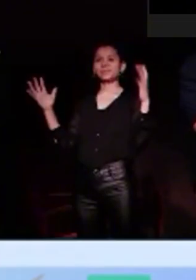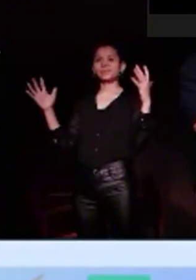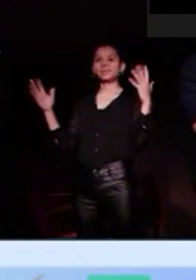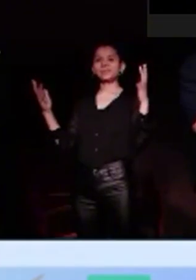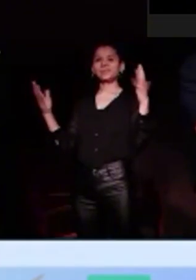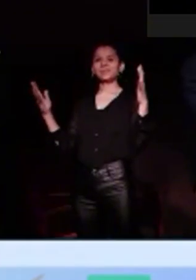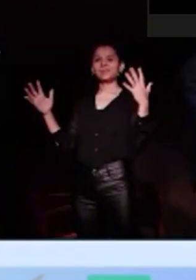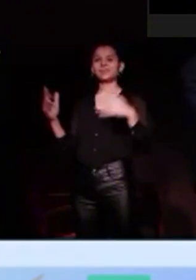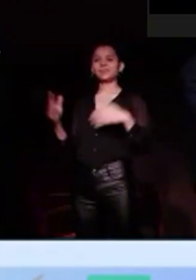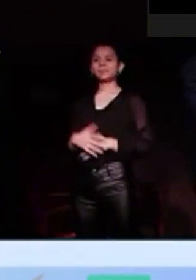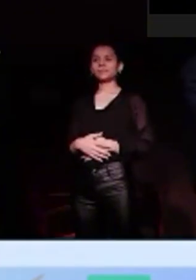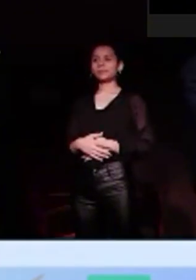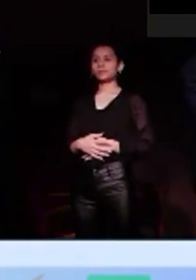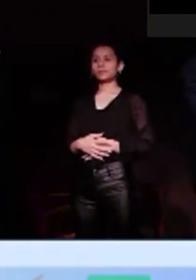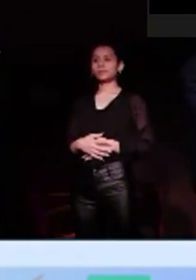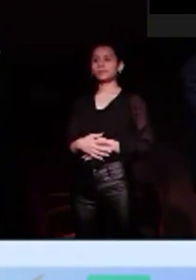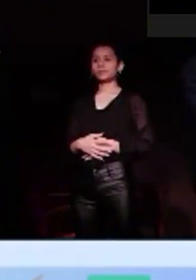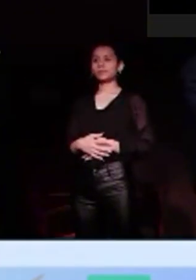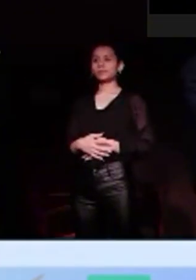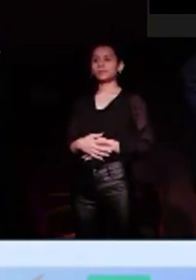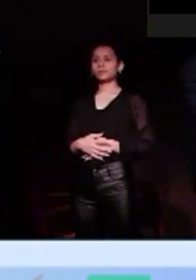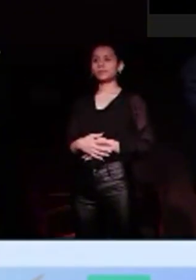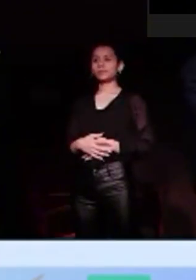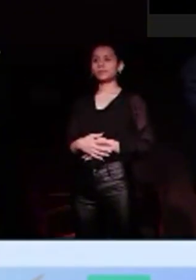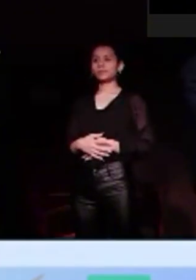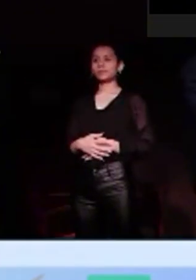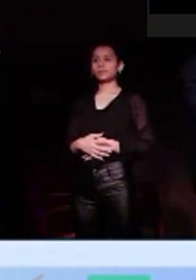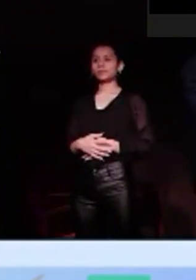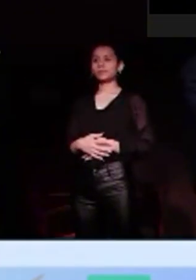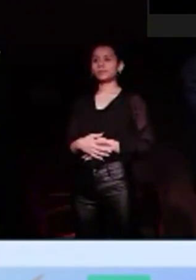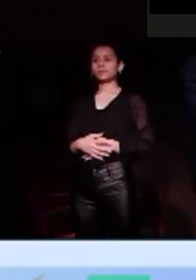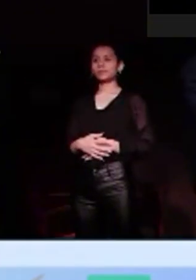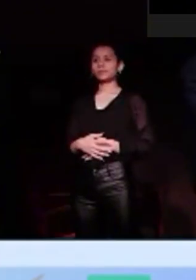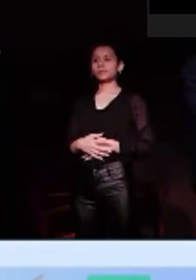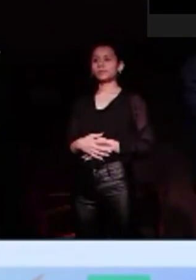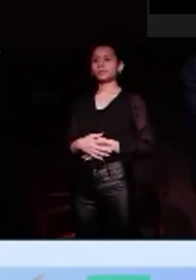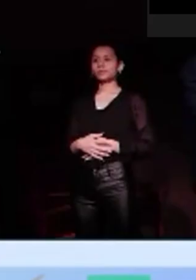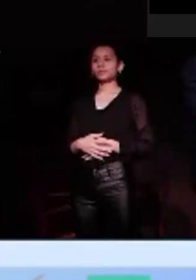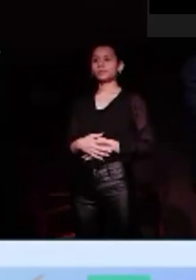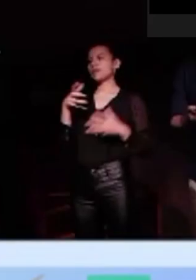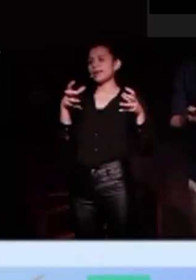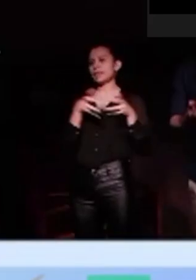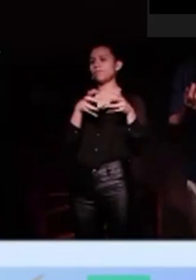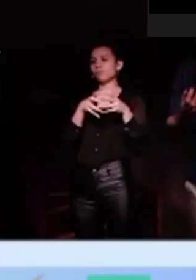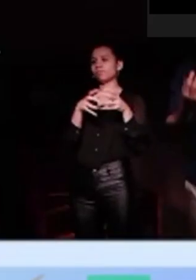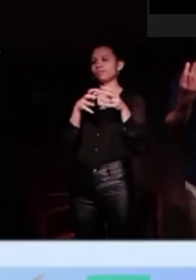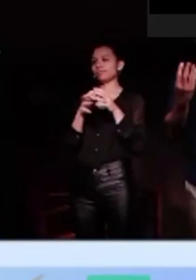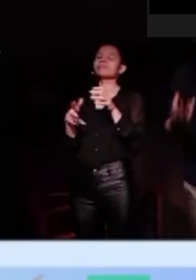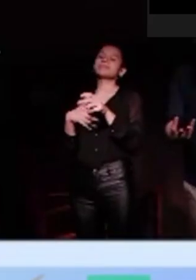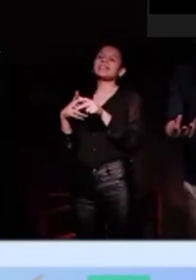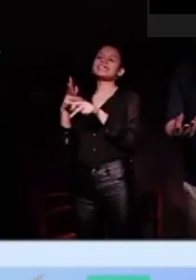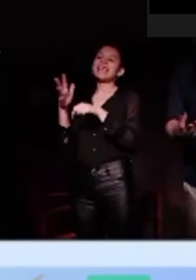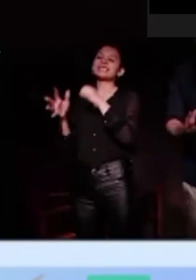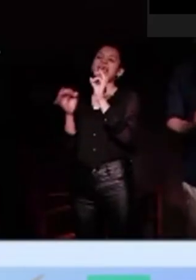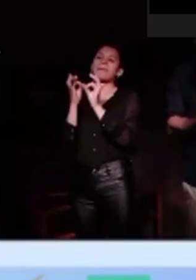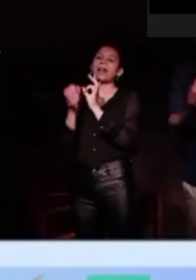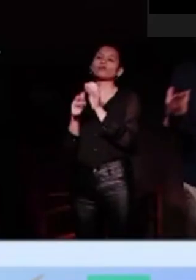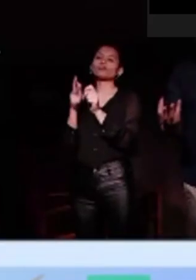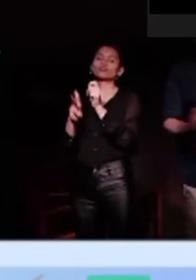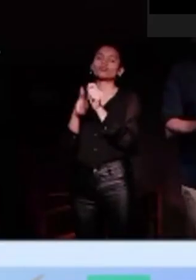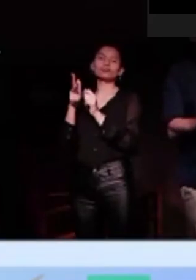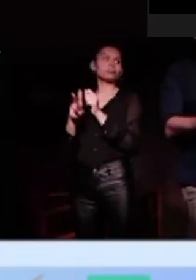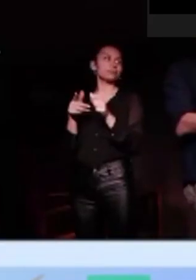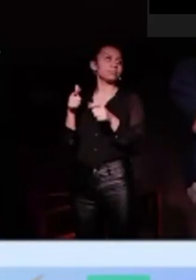Antes de terminar, quiero... Ay, no pasa, perdón. Este es el equipo de Ciencia a Mano 2025 con